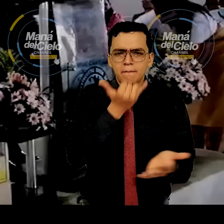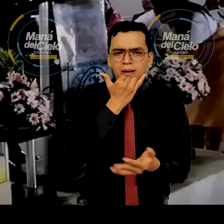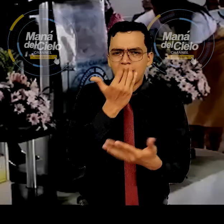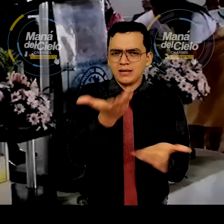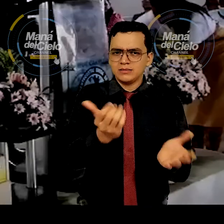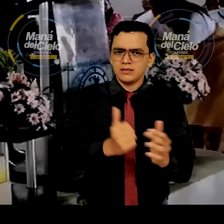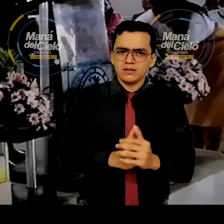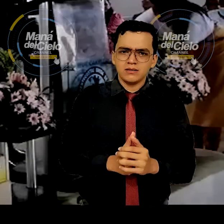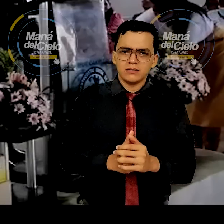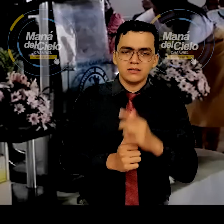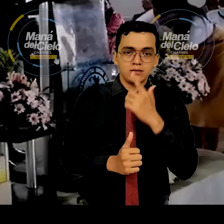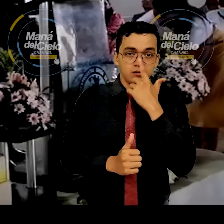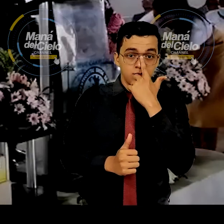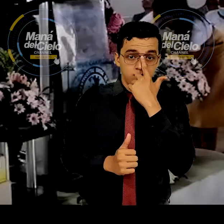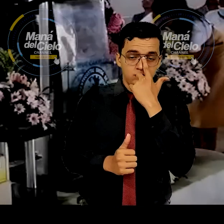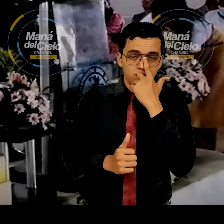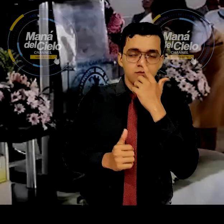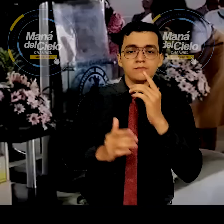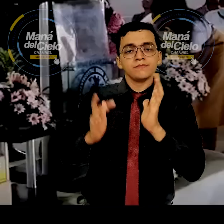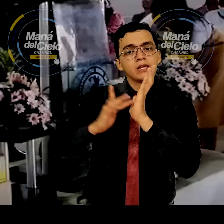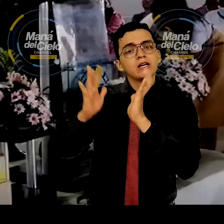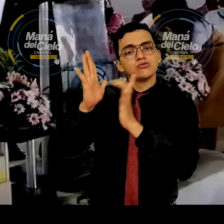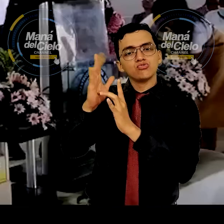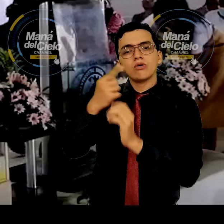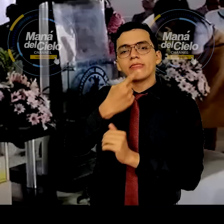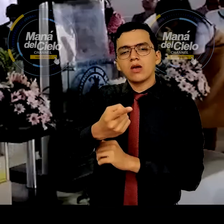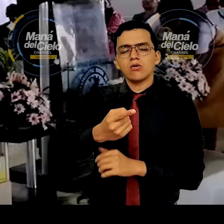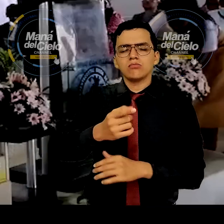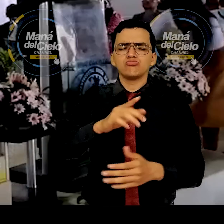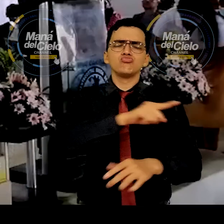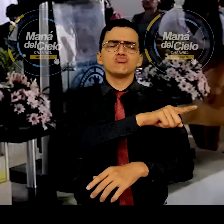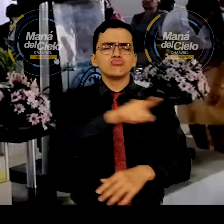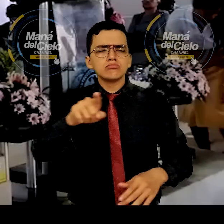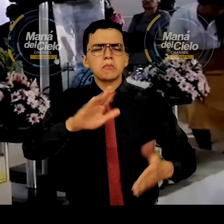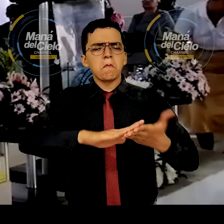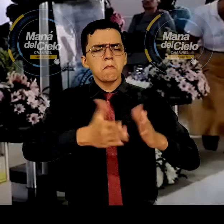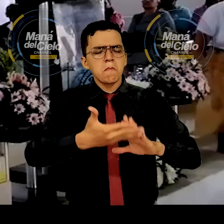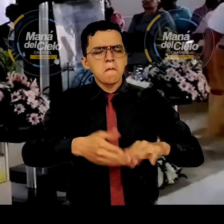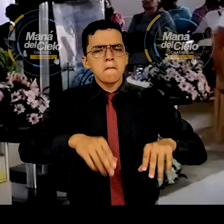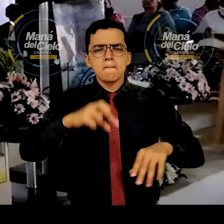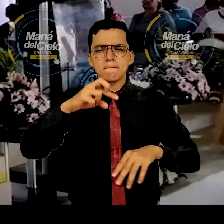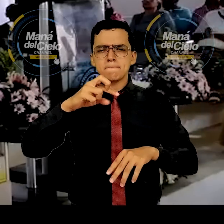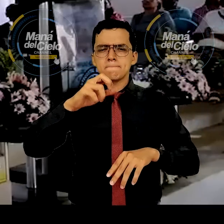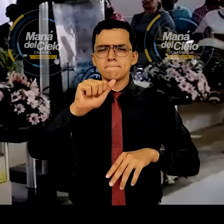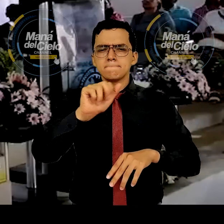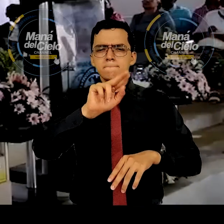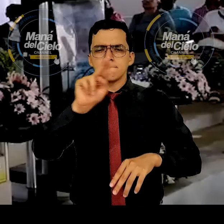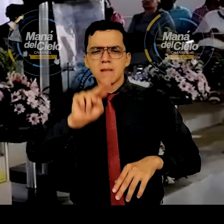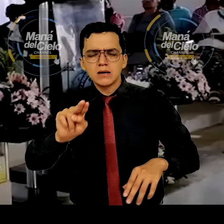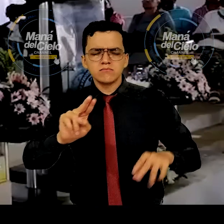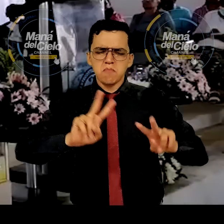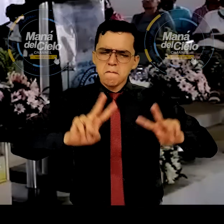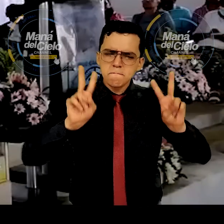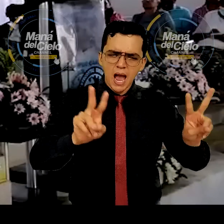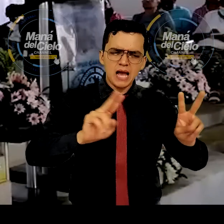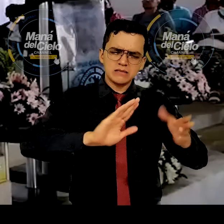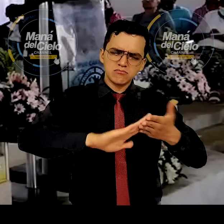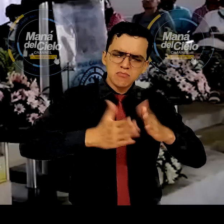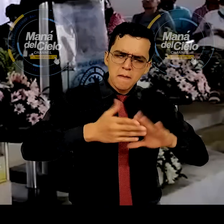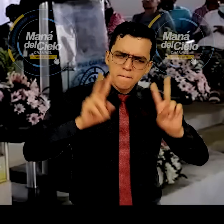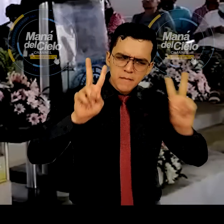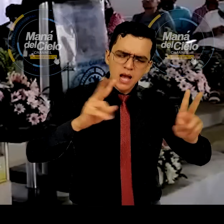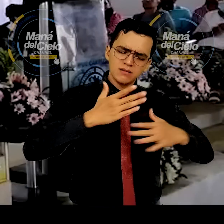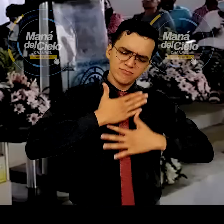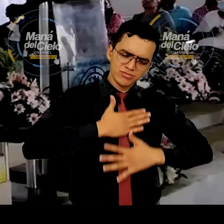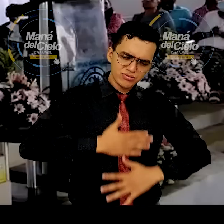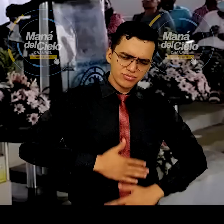Porque el Señor dice, mi paso dejo, la paso doy, no como el mundo la da. Entonces, no veo por qué usted tiene estrés. Cuando